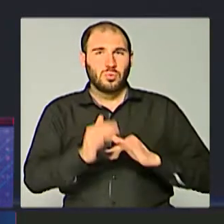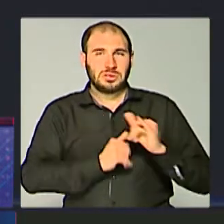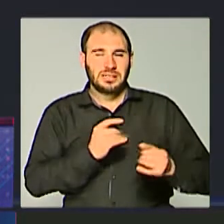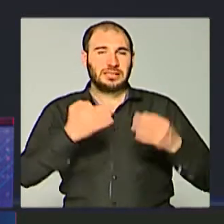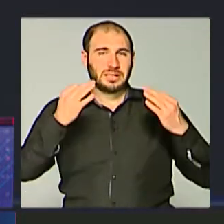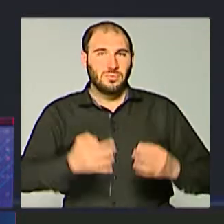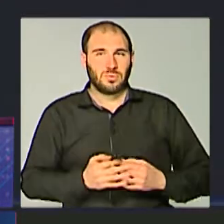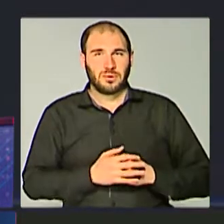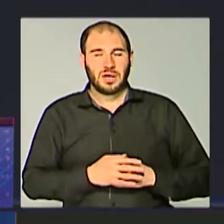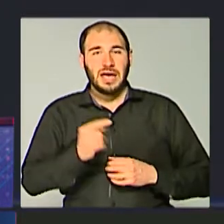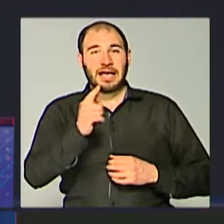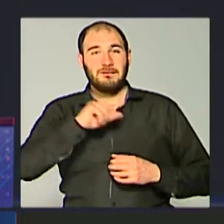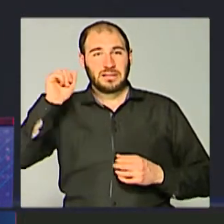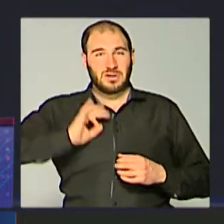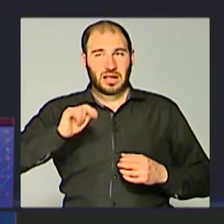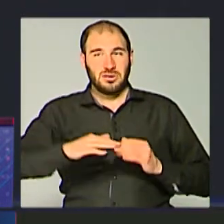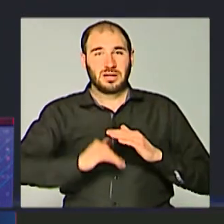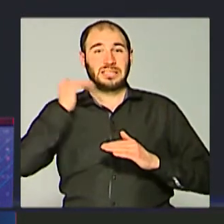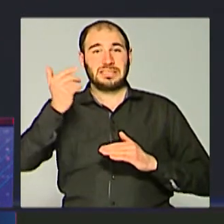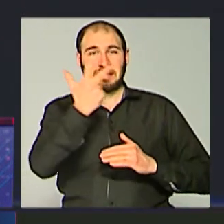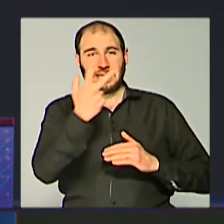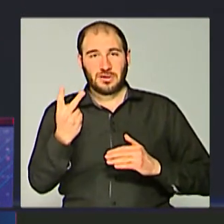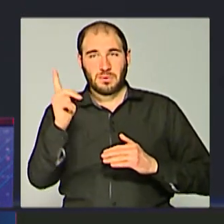probablemente la inflación de este año supere el 32%